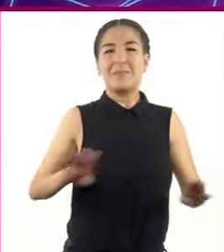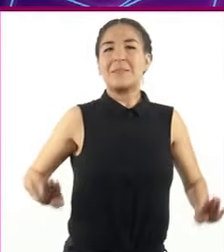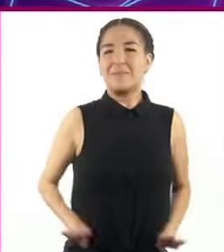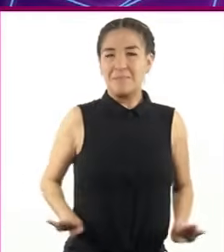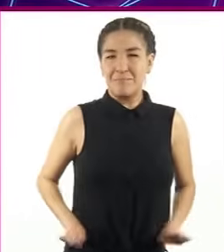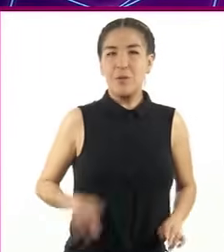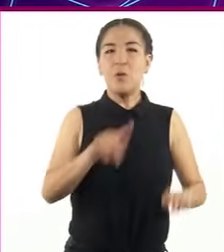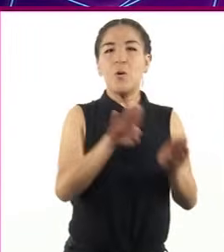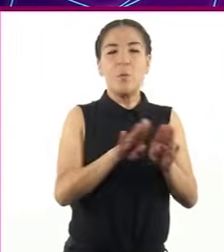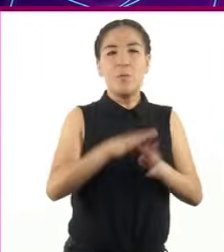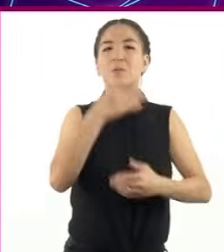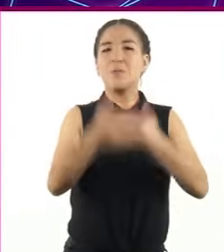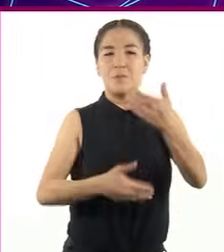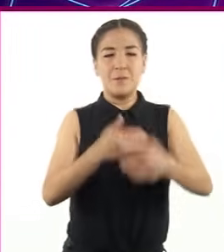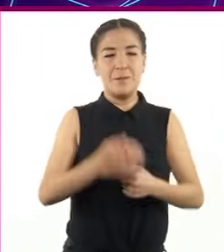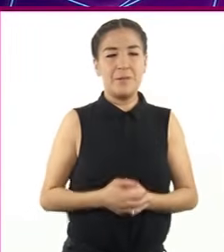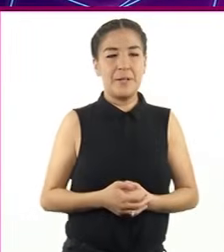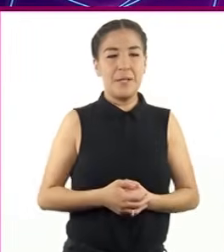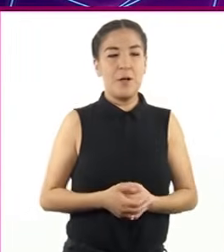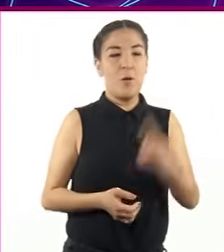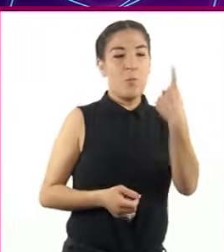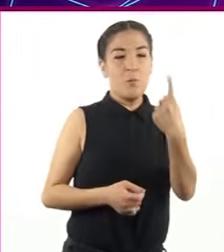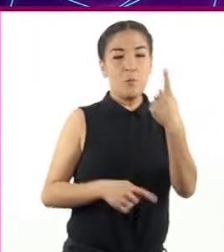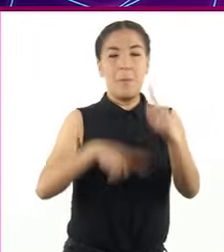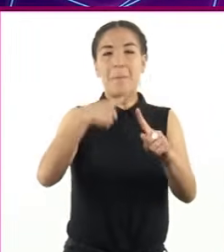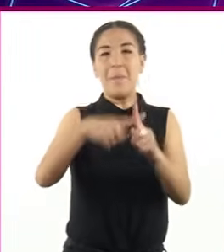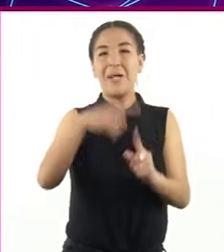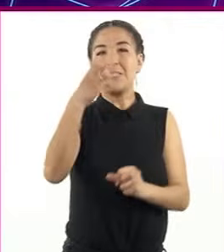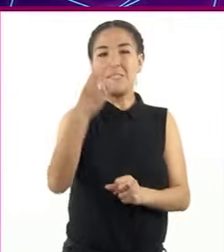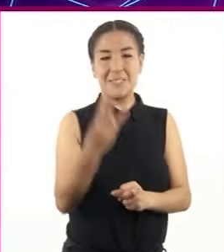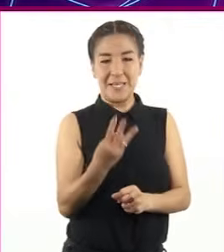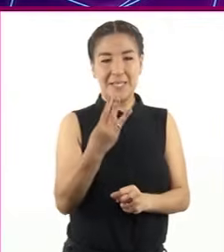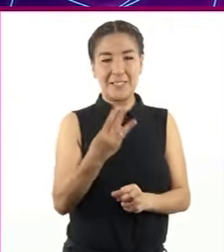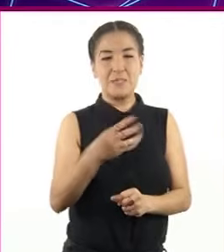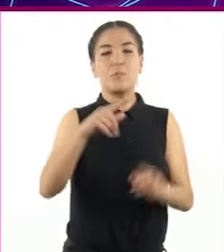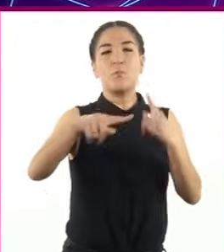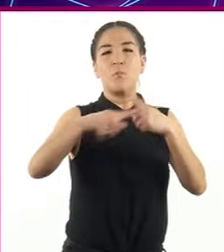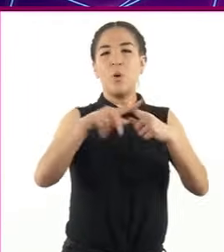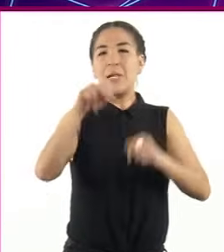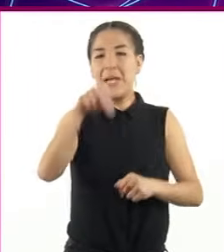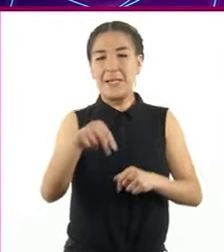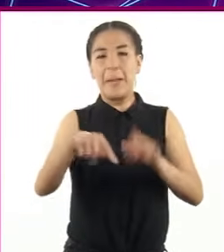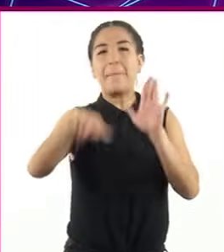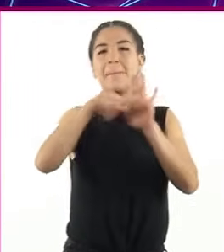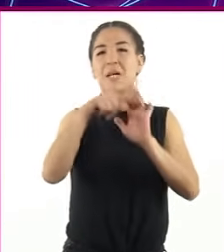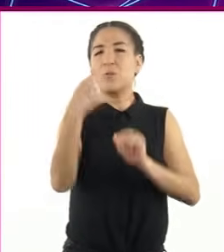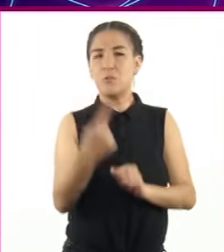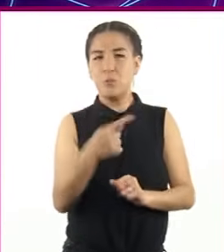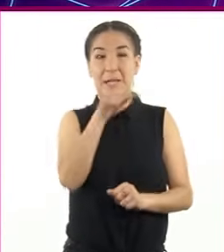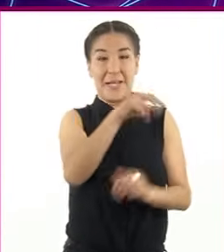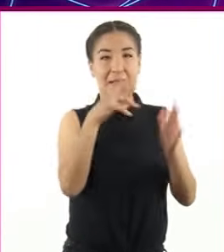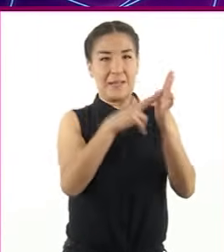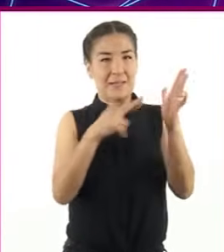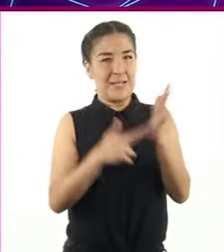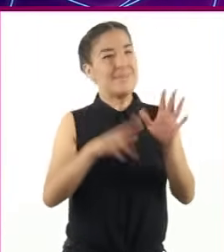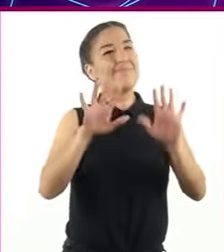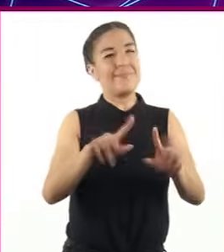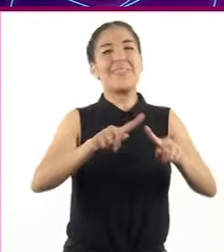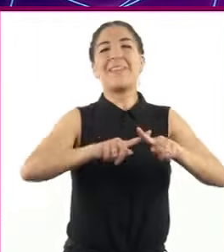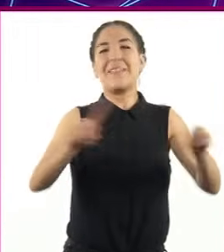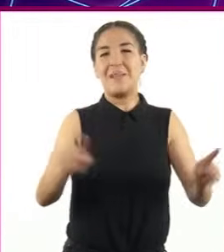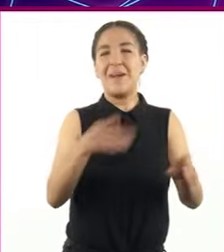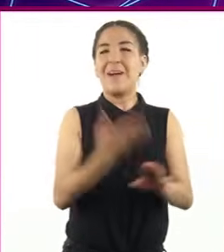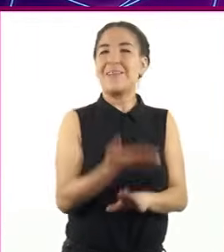de la sucesión es 1 más 3 por n menos 1. Pero esta regla general es diferente a